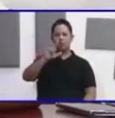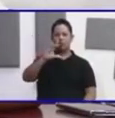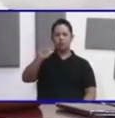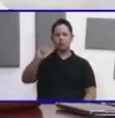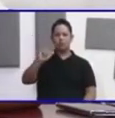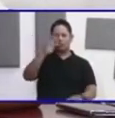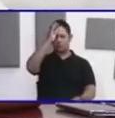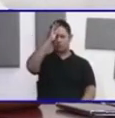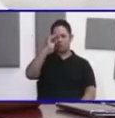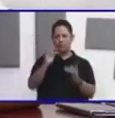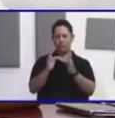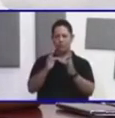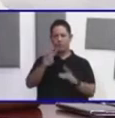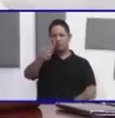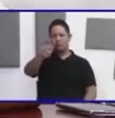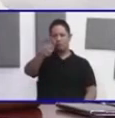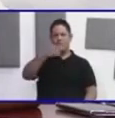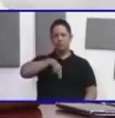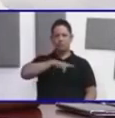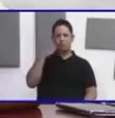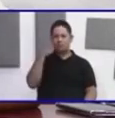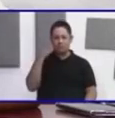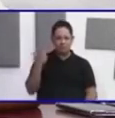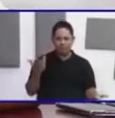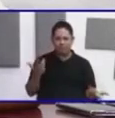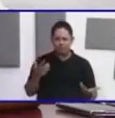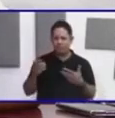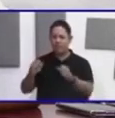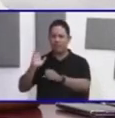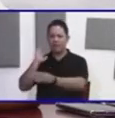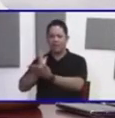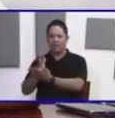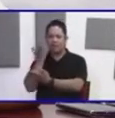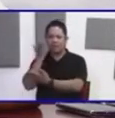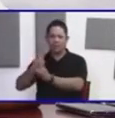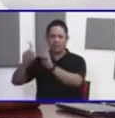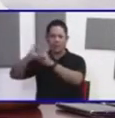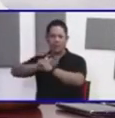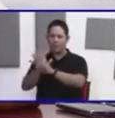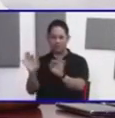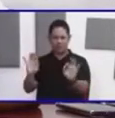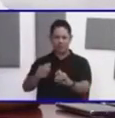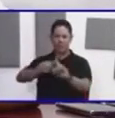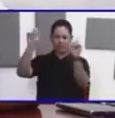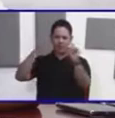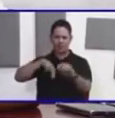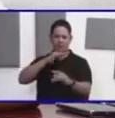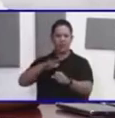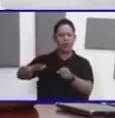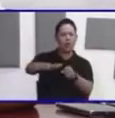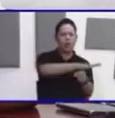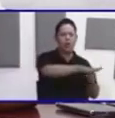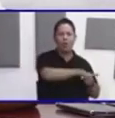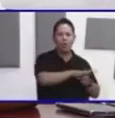habíamos tenido por diferentes patologías, diferentes a COVID-19, totalmente ocupadas, full. Y nosotros decíamos,